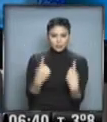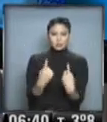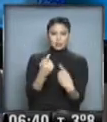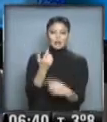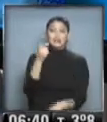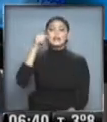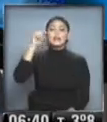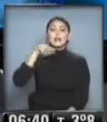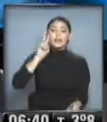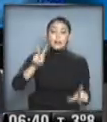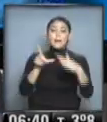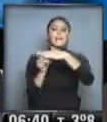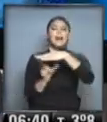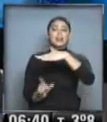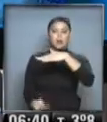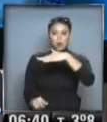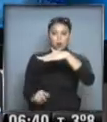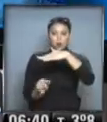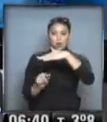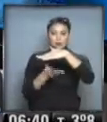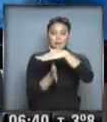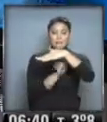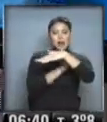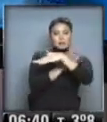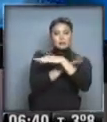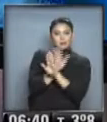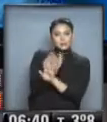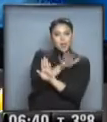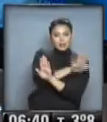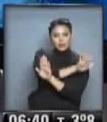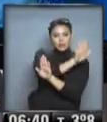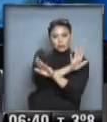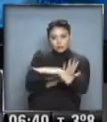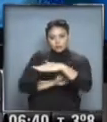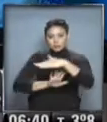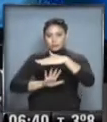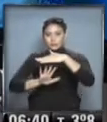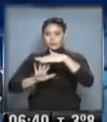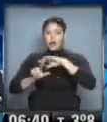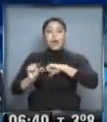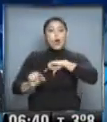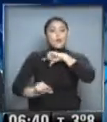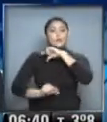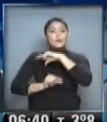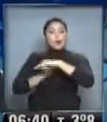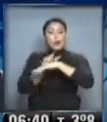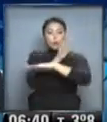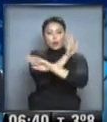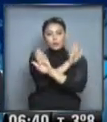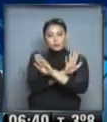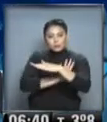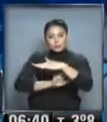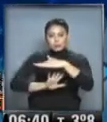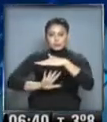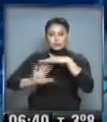región patagónica proveniente desde el Pacífico y hacia la región cuyana, Neuquén, lentamente se va a ir aproximando